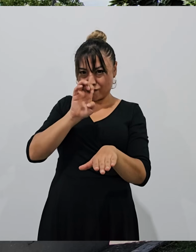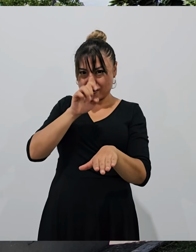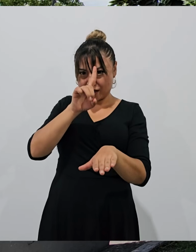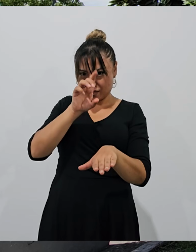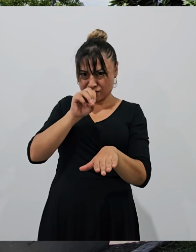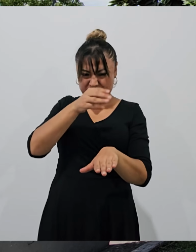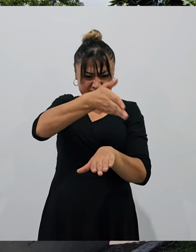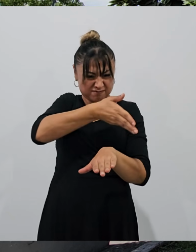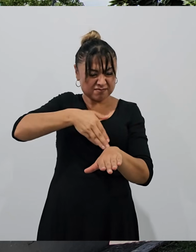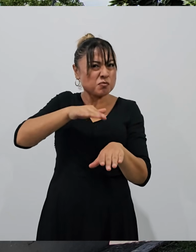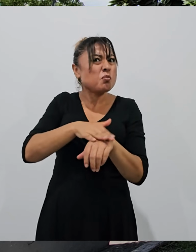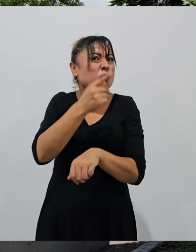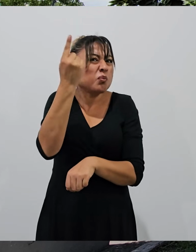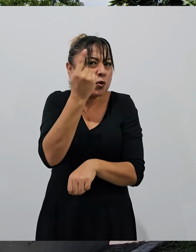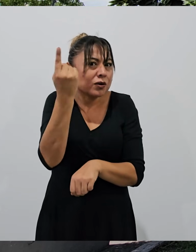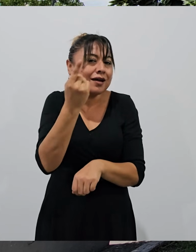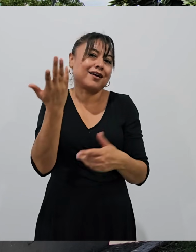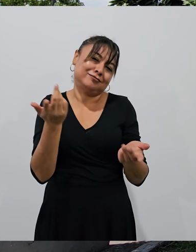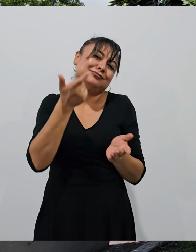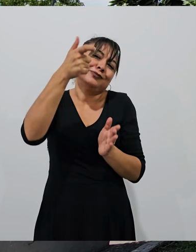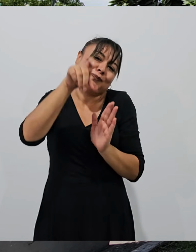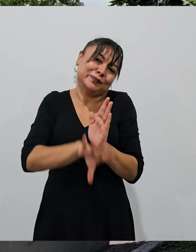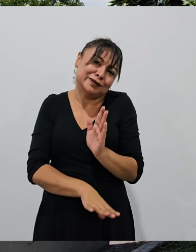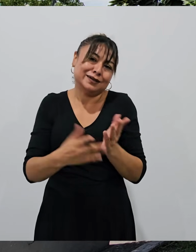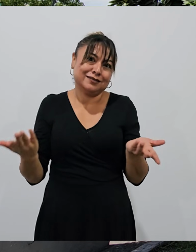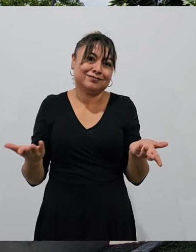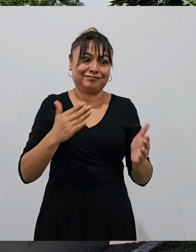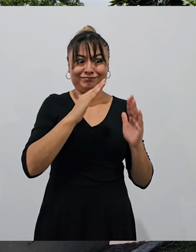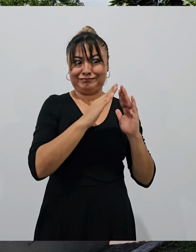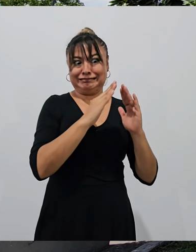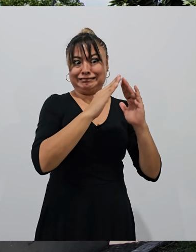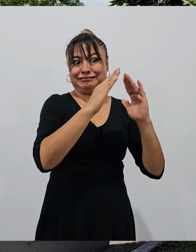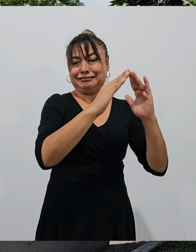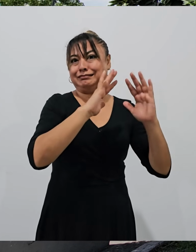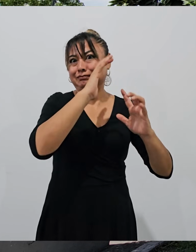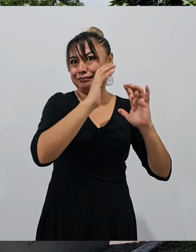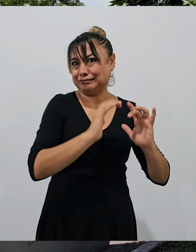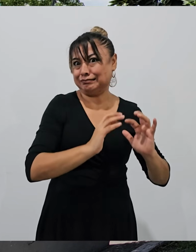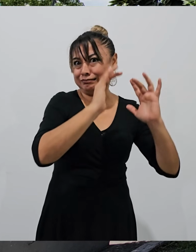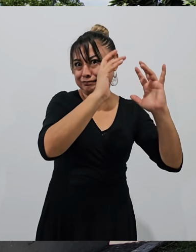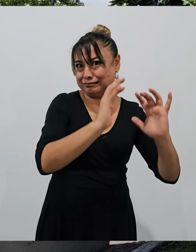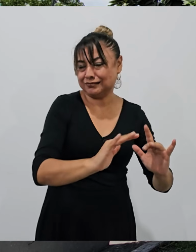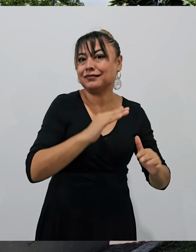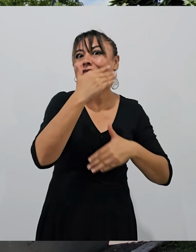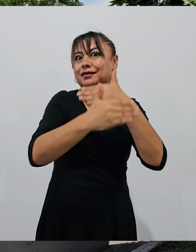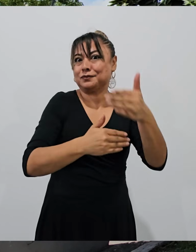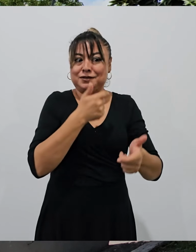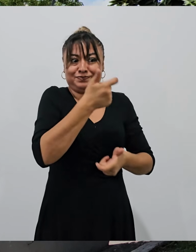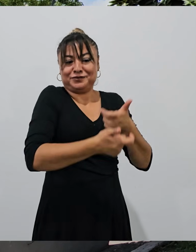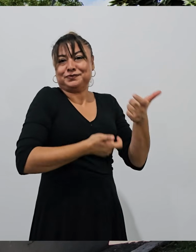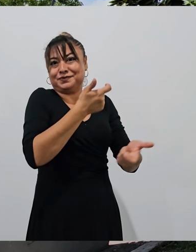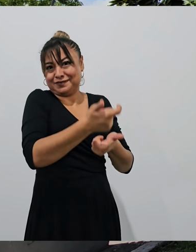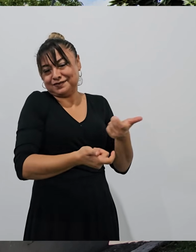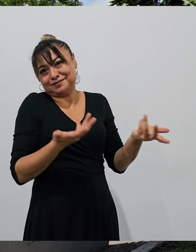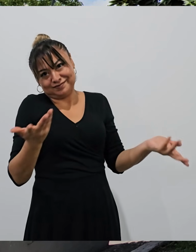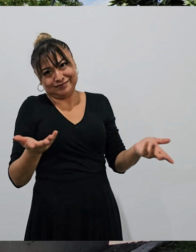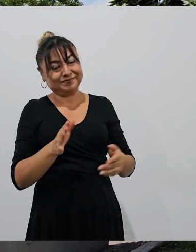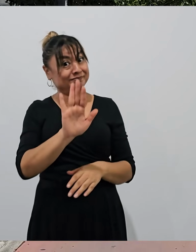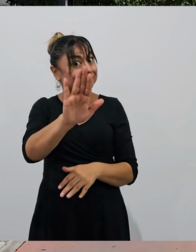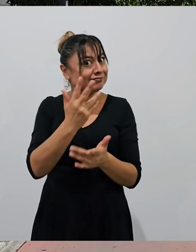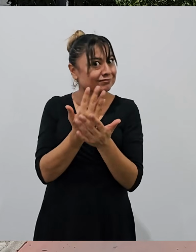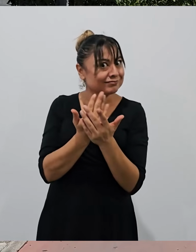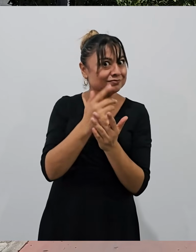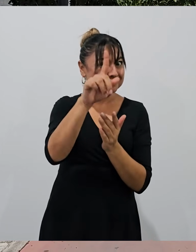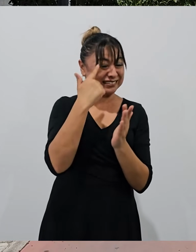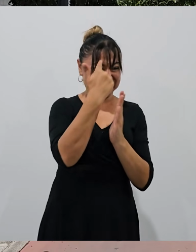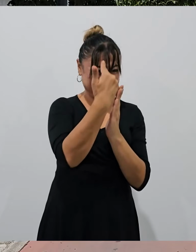hizo por sistema de plusvalía. Esto quiere decir que este eje era el que representaría un menor costo de indemnización hacia los propietarios. Y agárrate, porque aquí vienen los números.